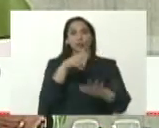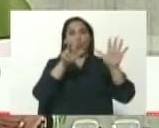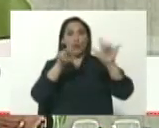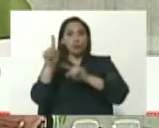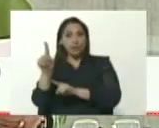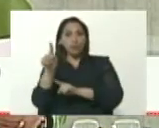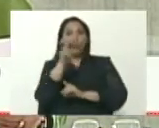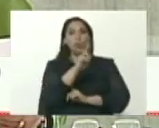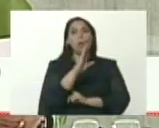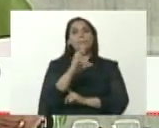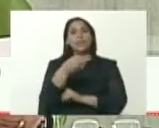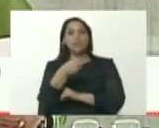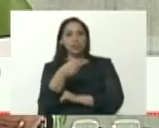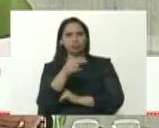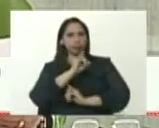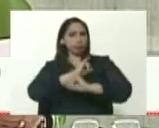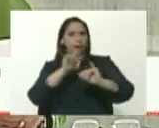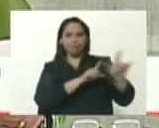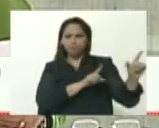14.381 VC, ya tenemos